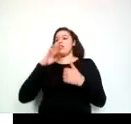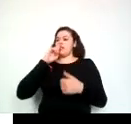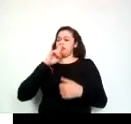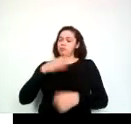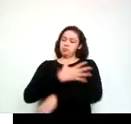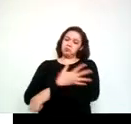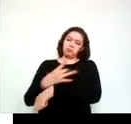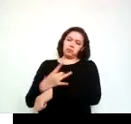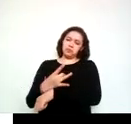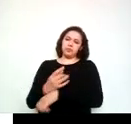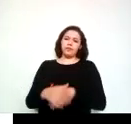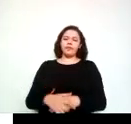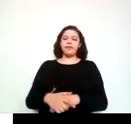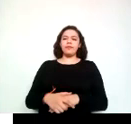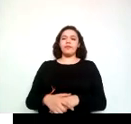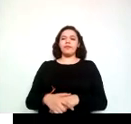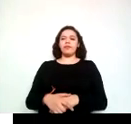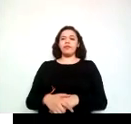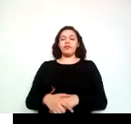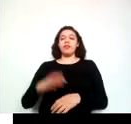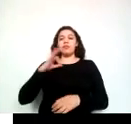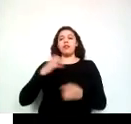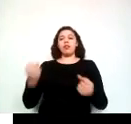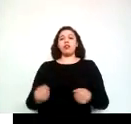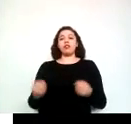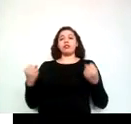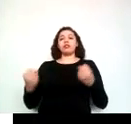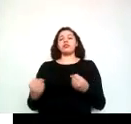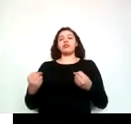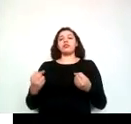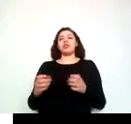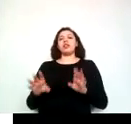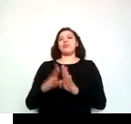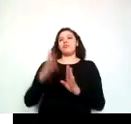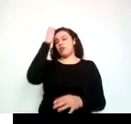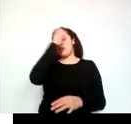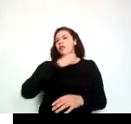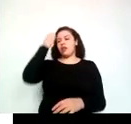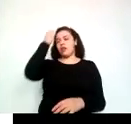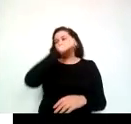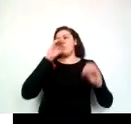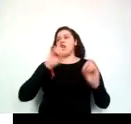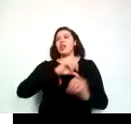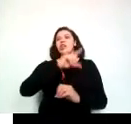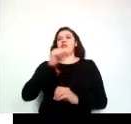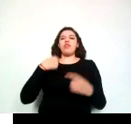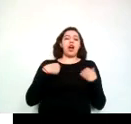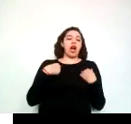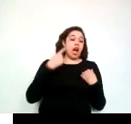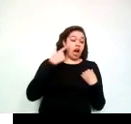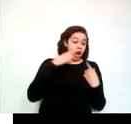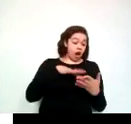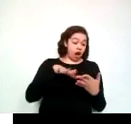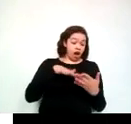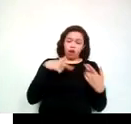decir, que ellos puedan estar completamente seguros que no es una evaluación para tomar represalias en contra de aquel colaborador que